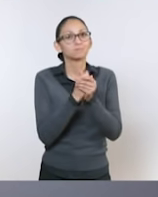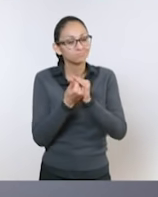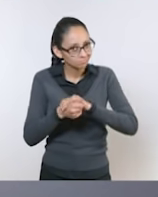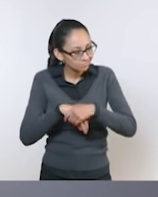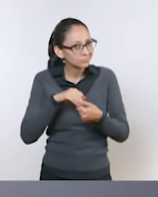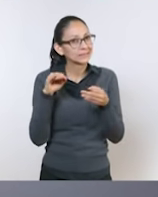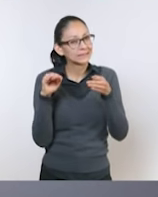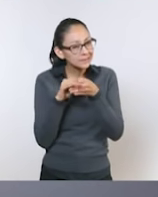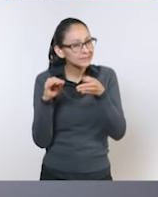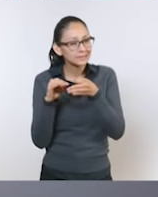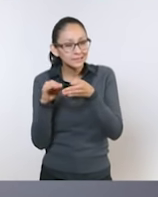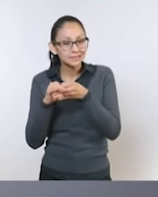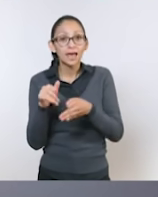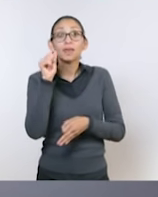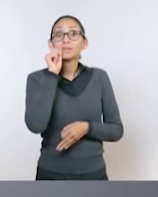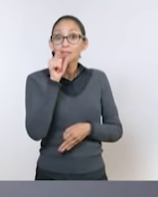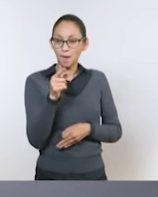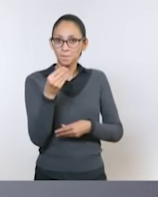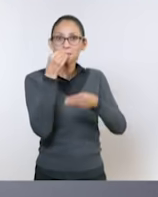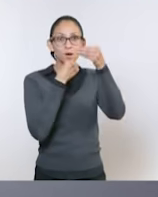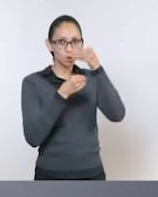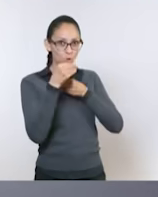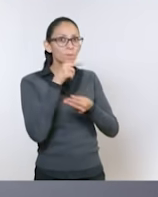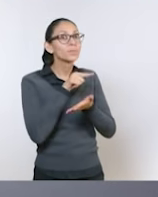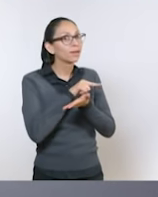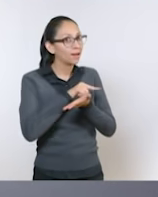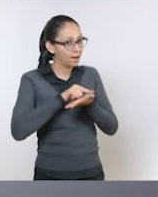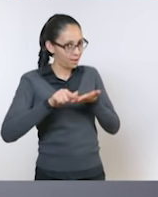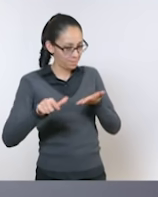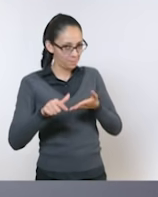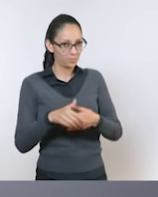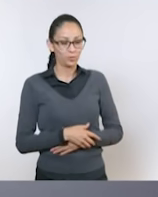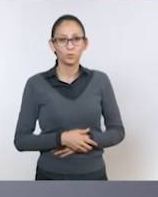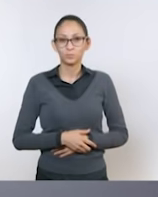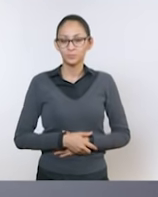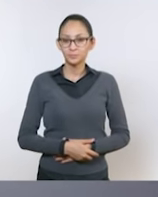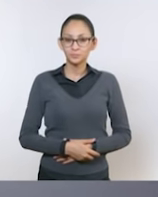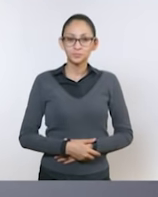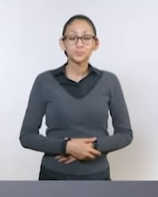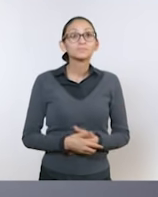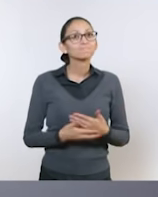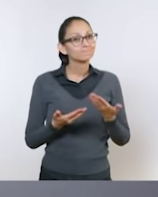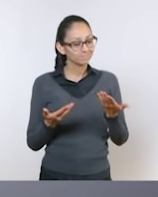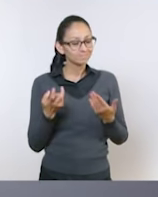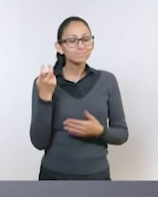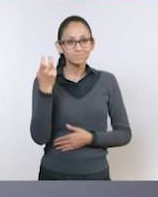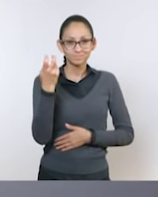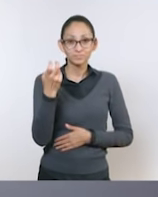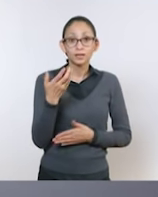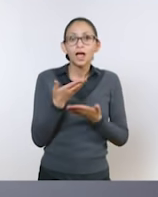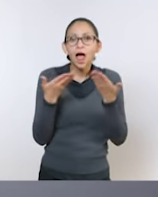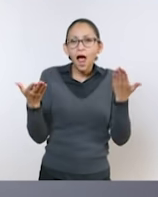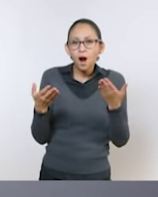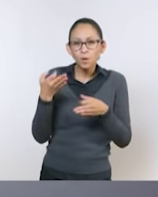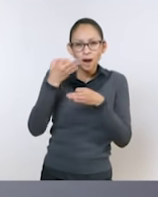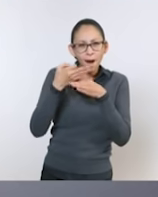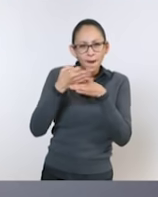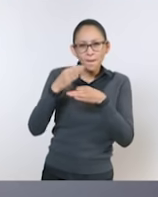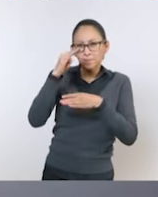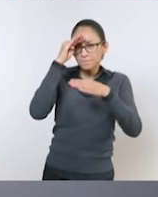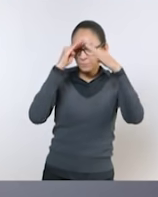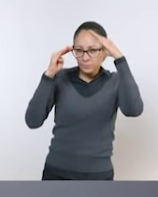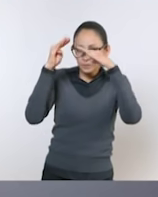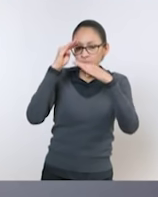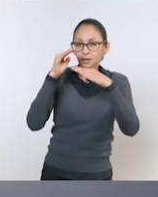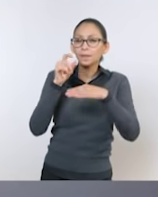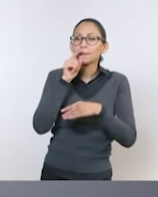las manos y lavar todo el alimento que nos metamos a la boca. Así es. Y ahora es